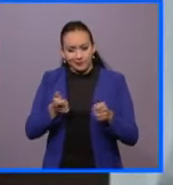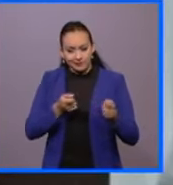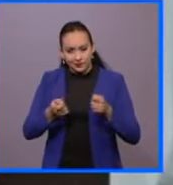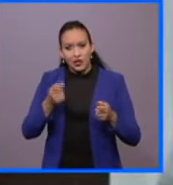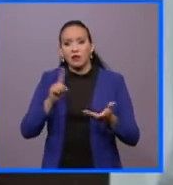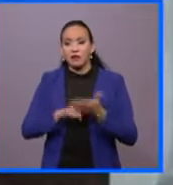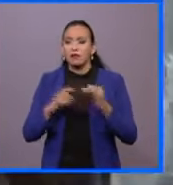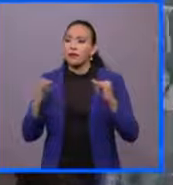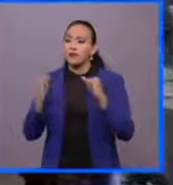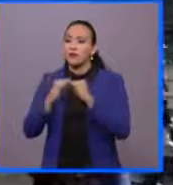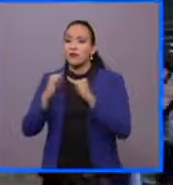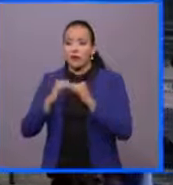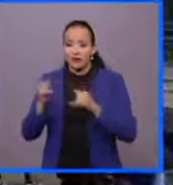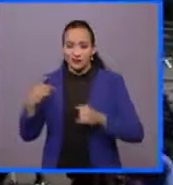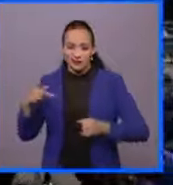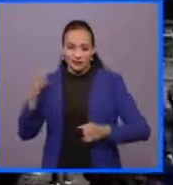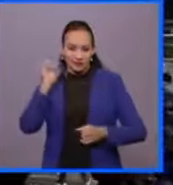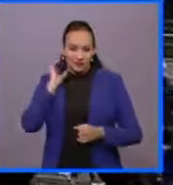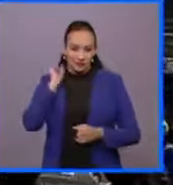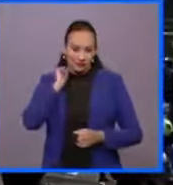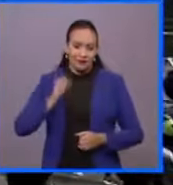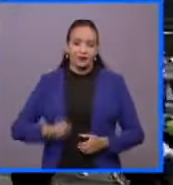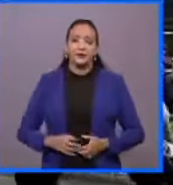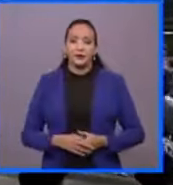las instalaciones del Congreso local.